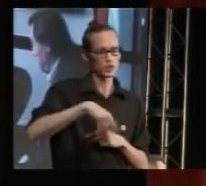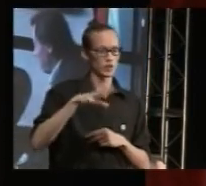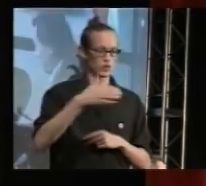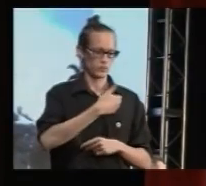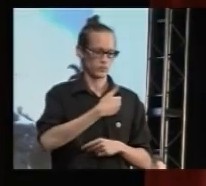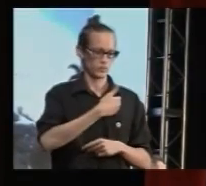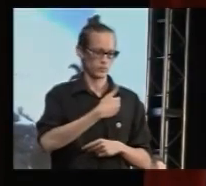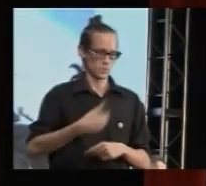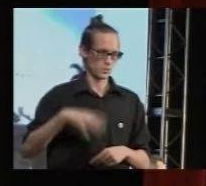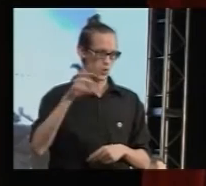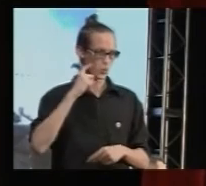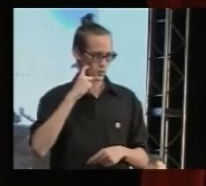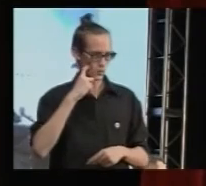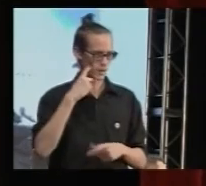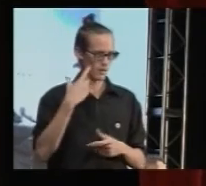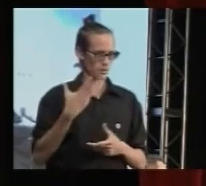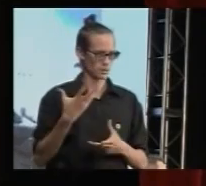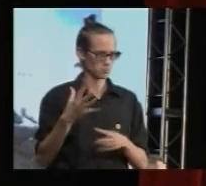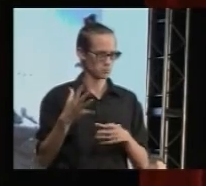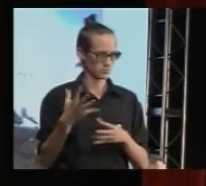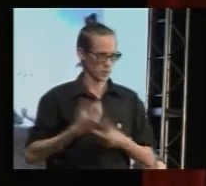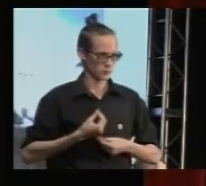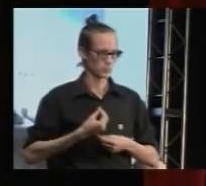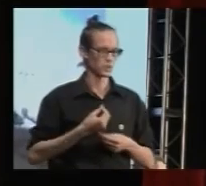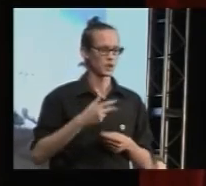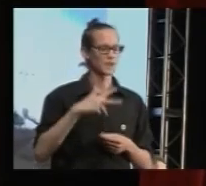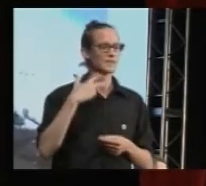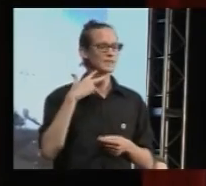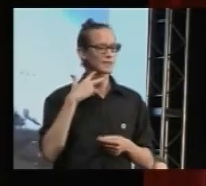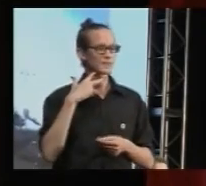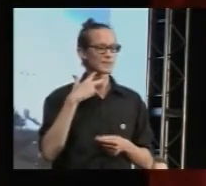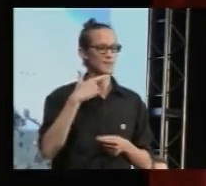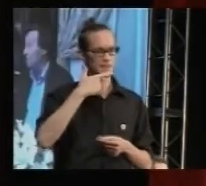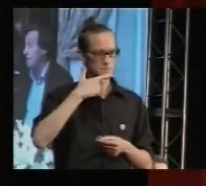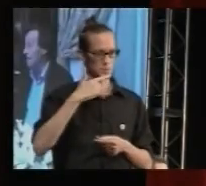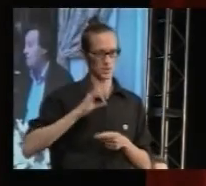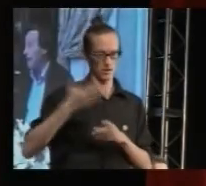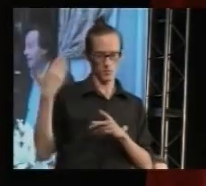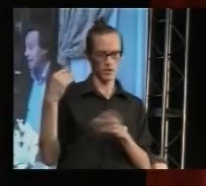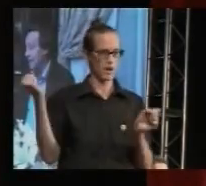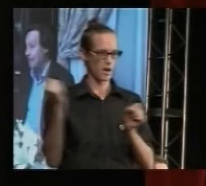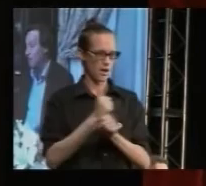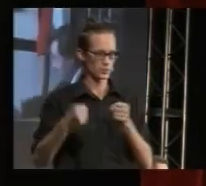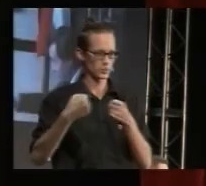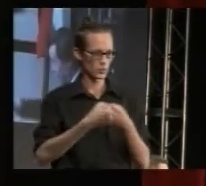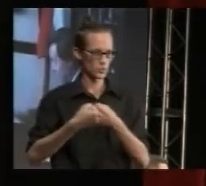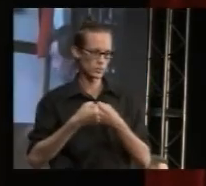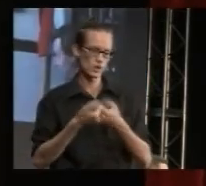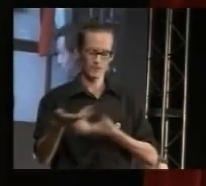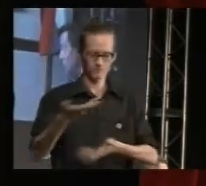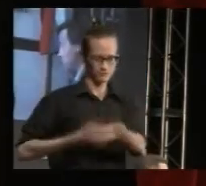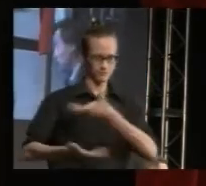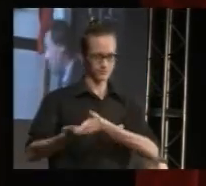gobernador, estamos trabajando al respecto, por eso el 13 de septiembre del año pasado firmamos un convenio de colaboración